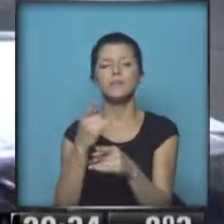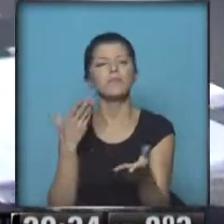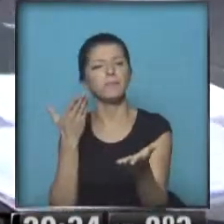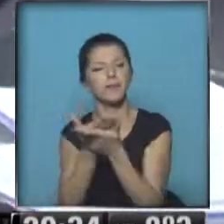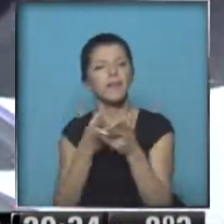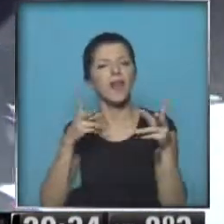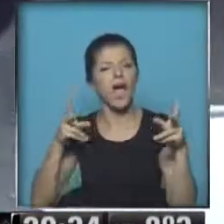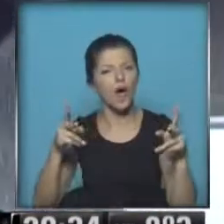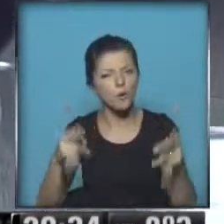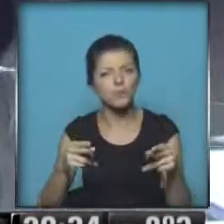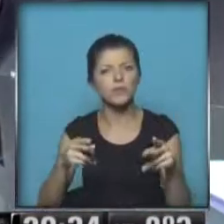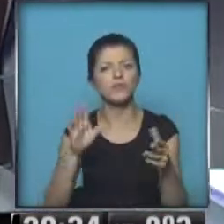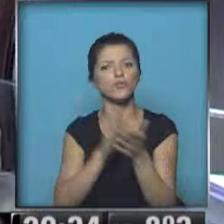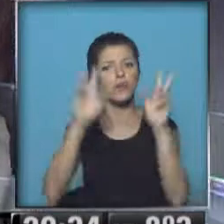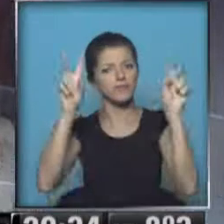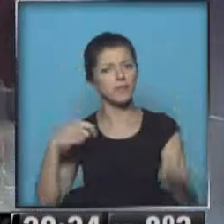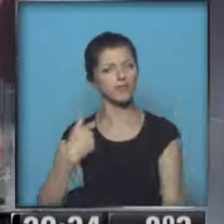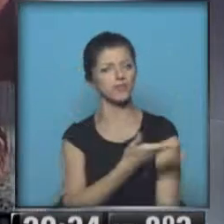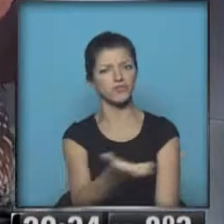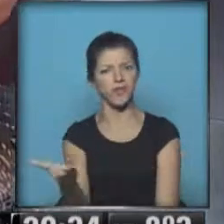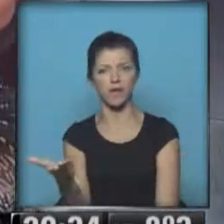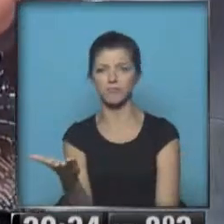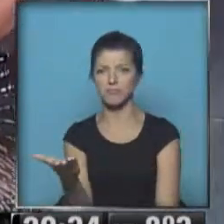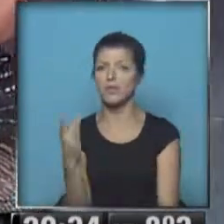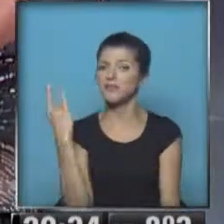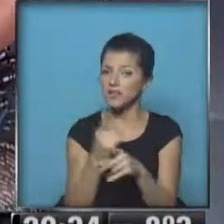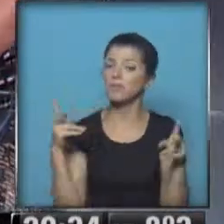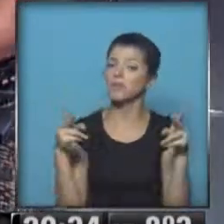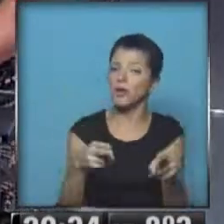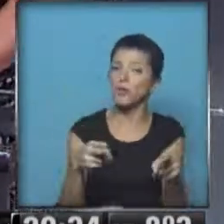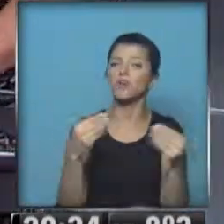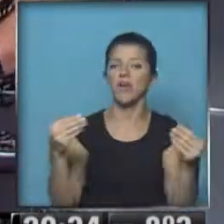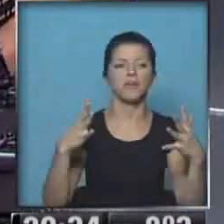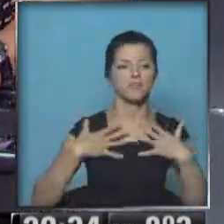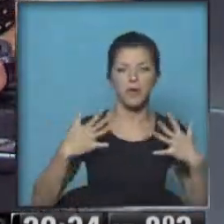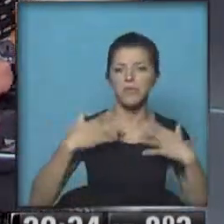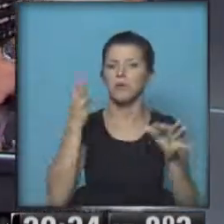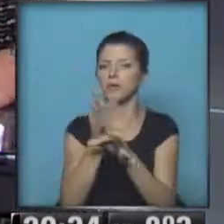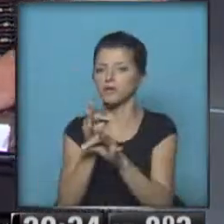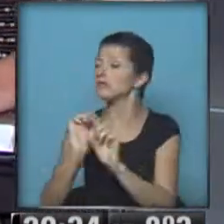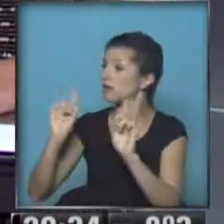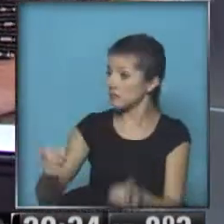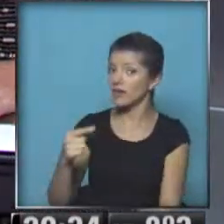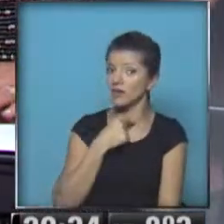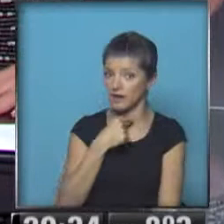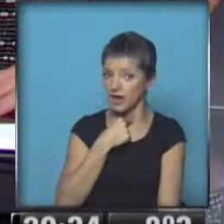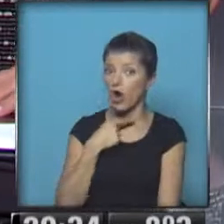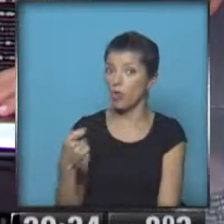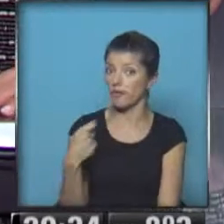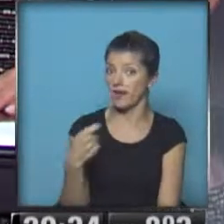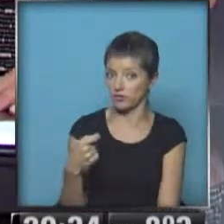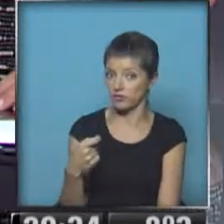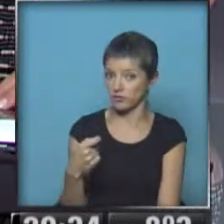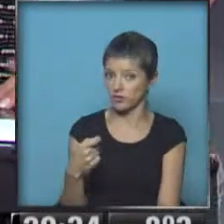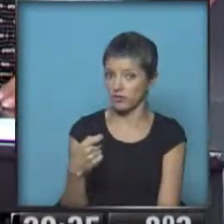ajuste en el tema social, ¿no? Exactamente. Los ajustes tienen que ver con la salud, con la educación, inclusive, con la también jubilación. Quería que ajustar el tema jubilaciones. Y